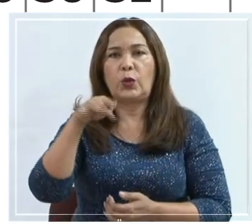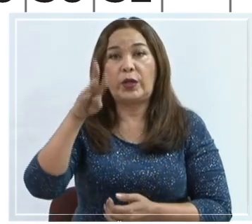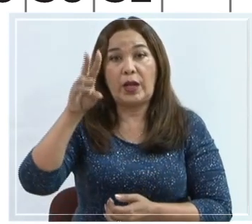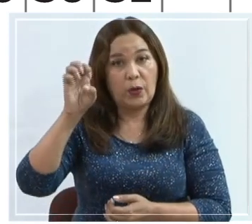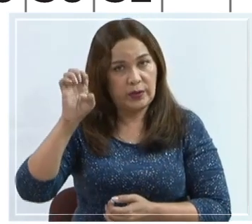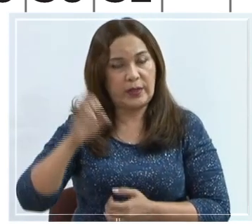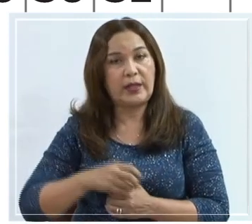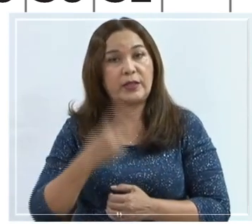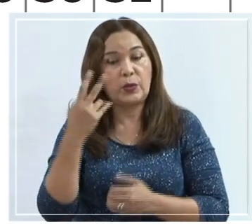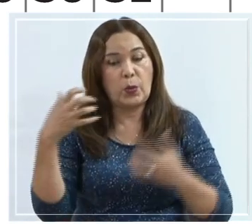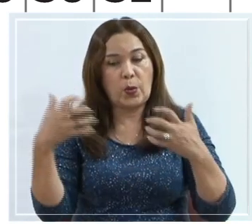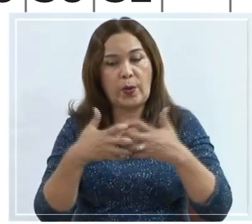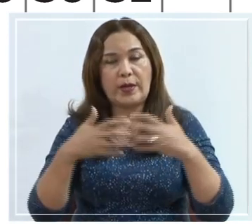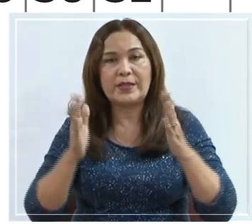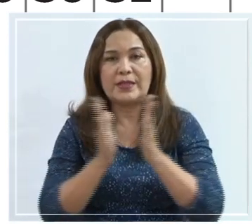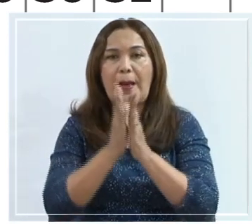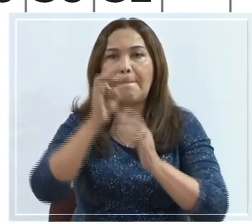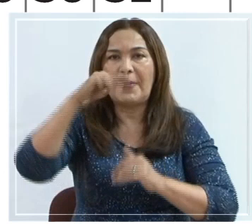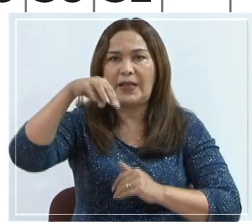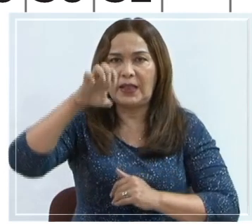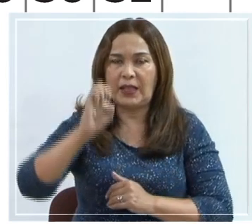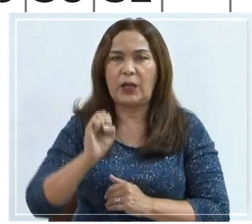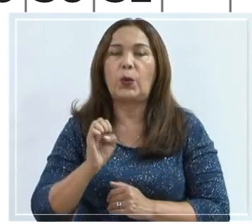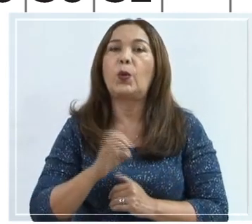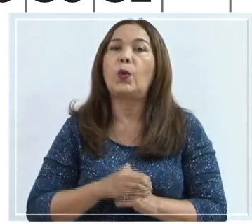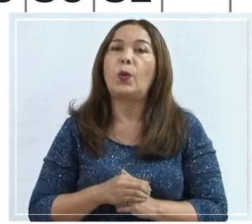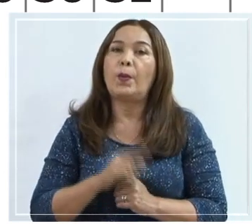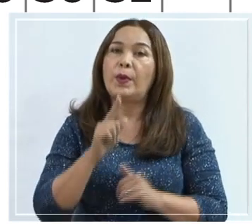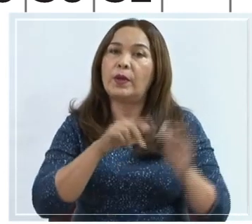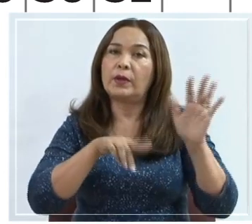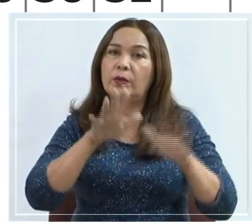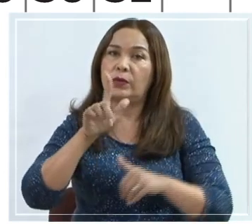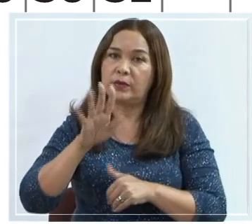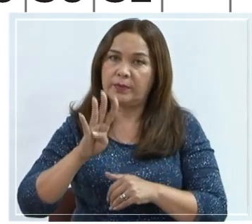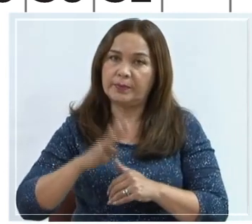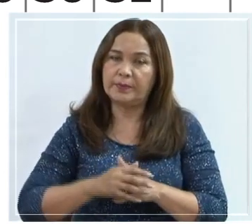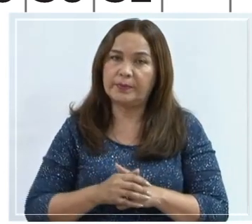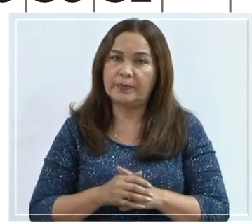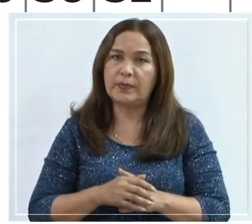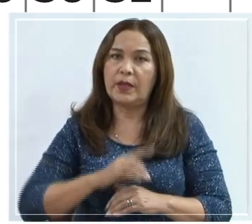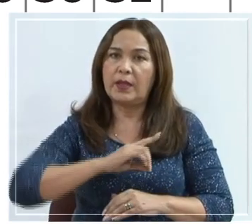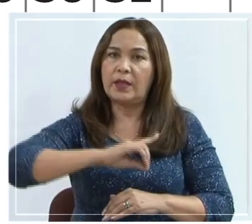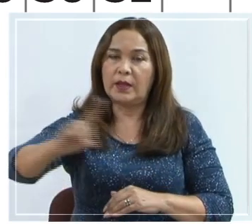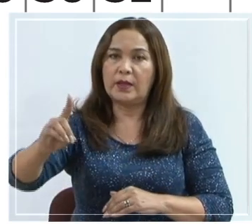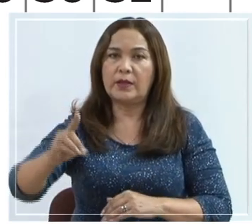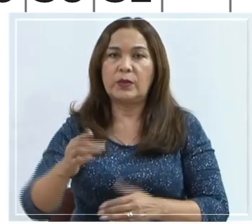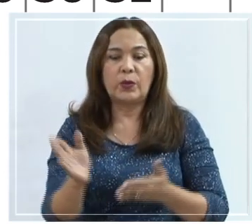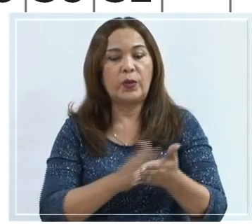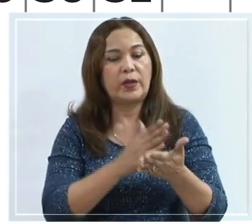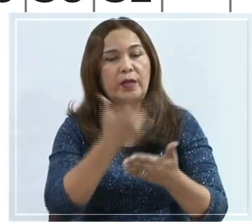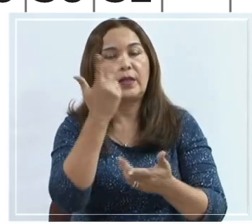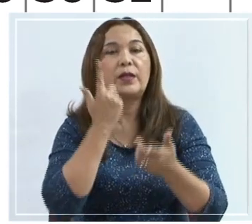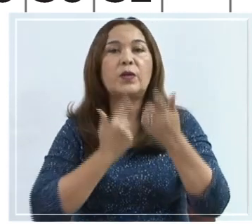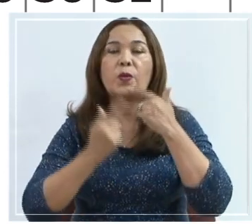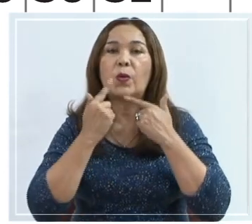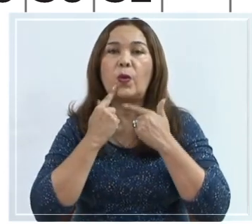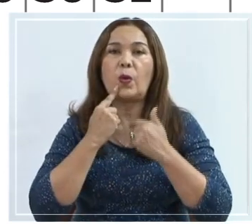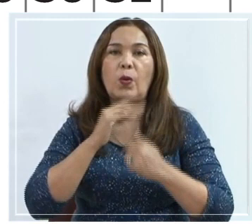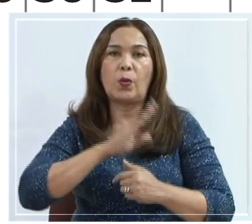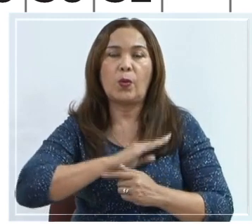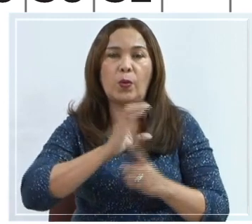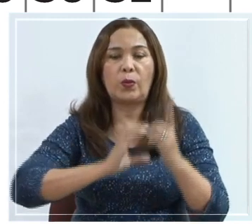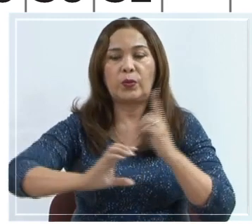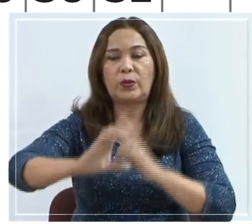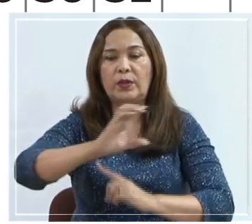segunda batalla de san mateo 1814 declaración de la revista tricolor como